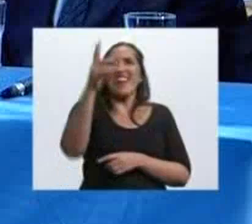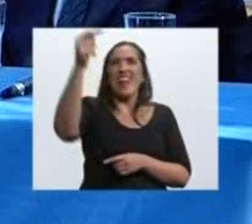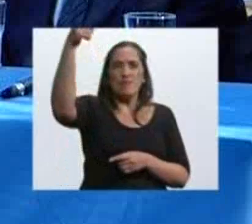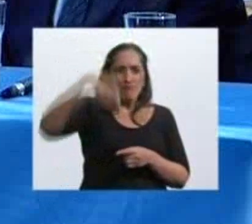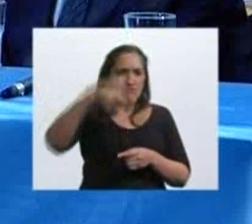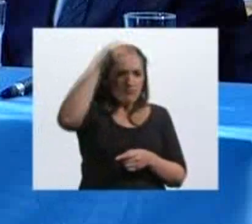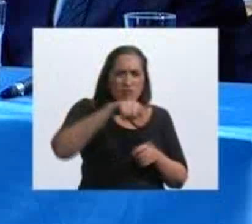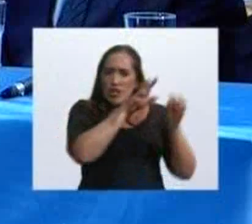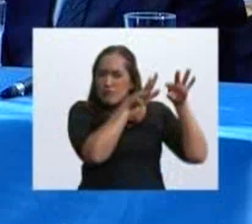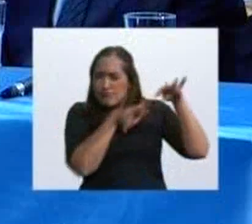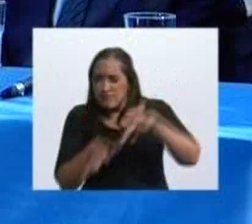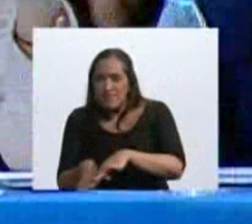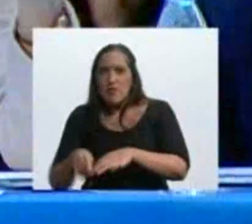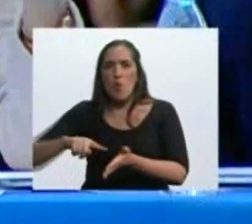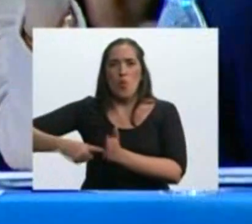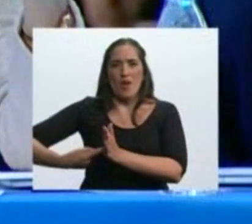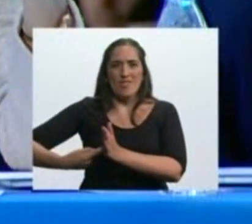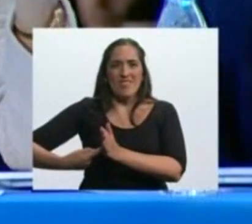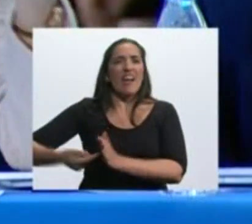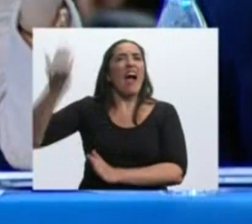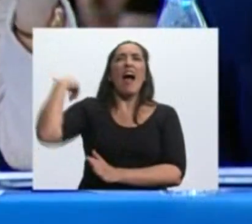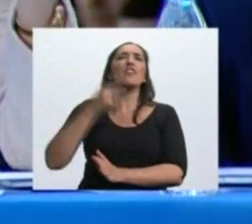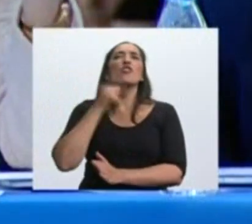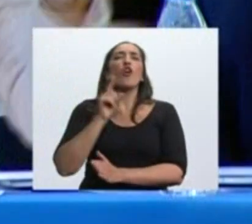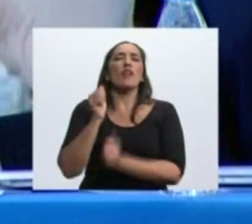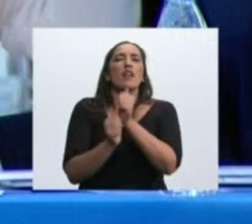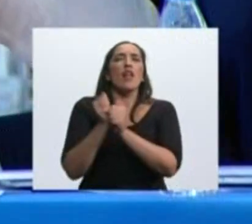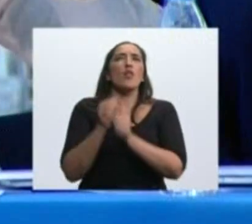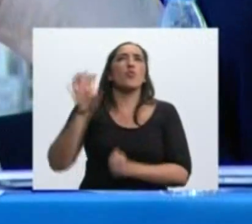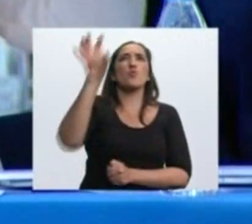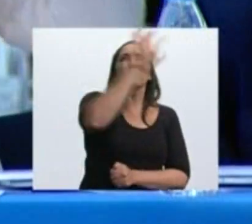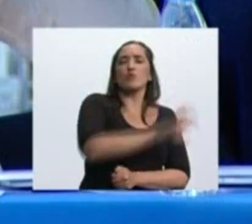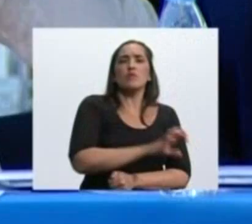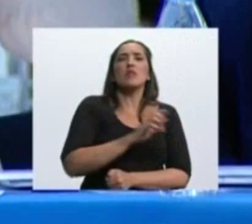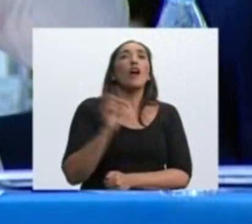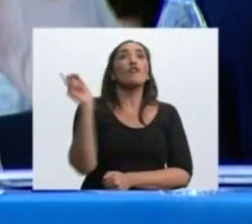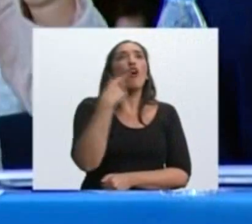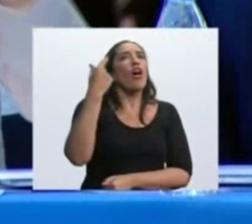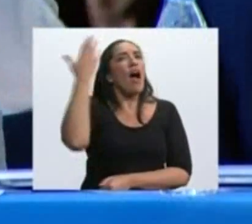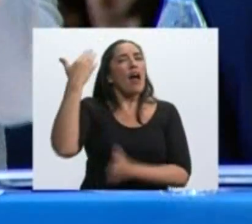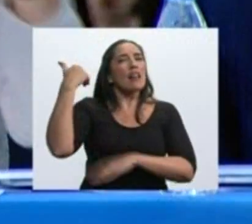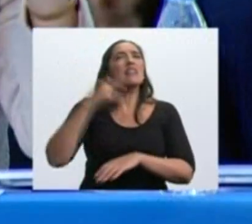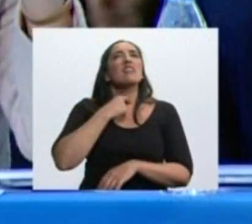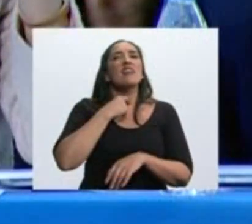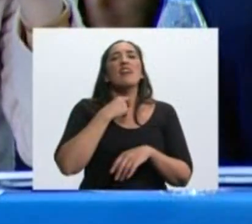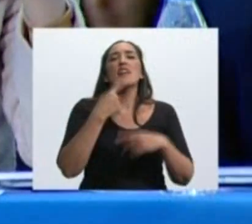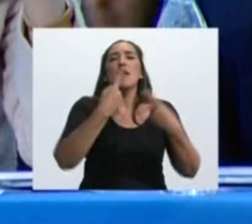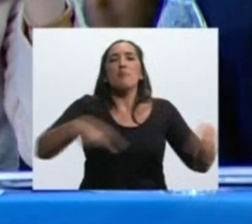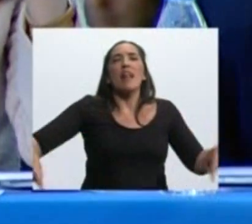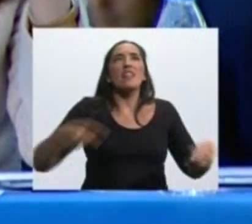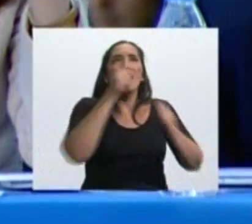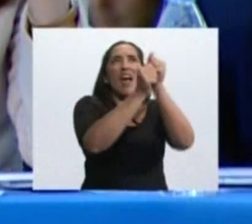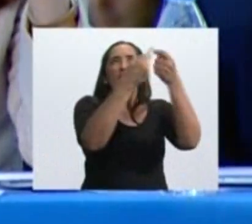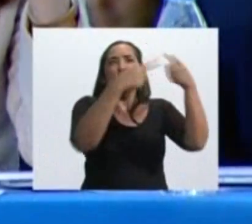qué? Porque no querían una Argentina industrial. Querían una Argentina donde se pudiera traer toda la materia prima sin